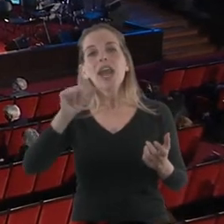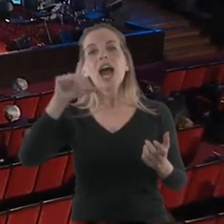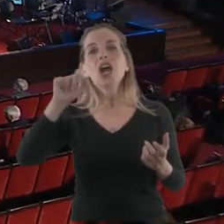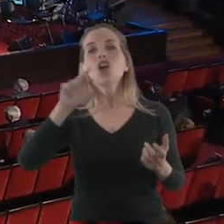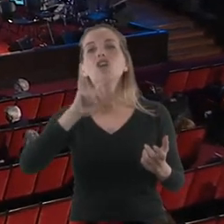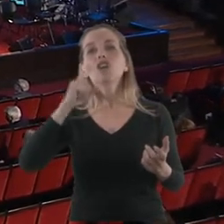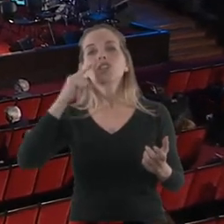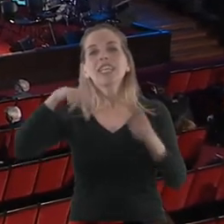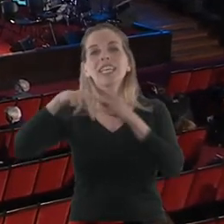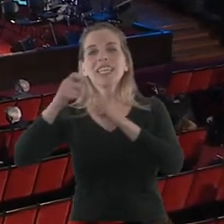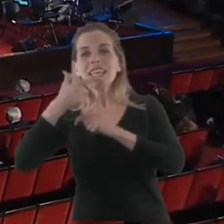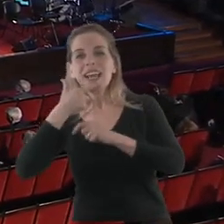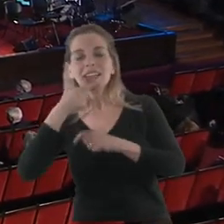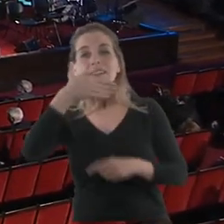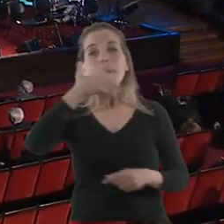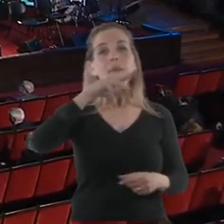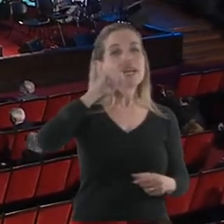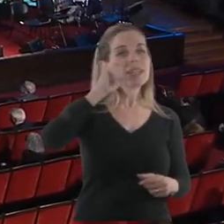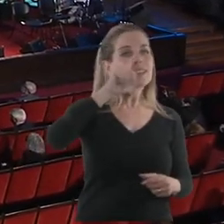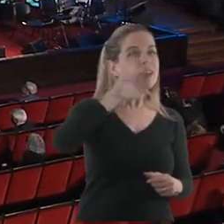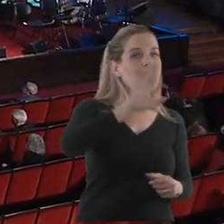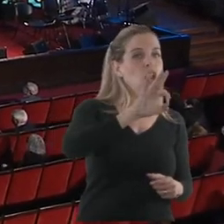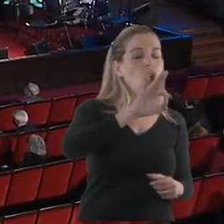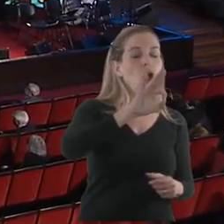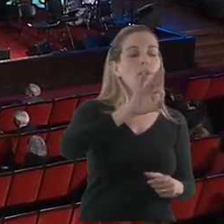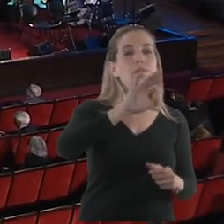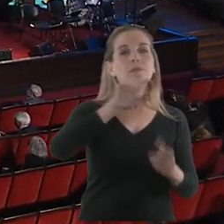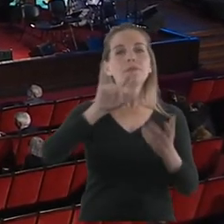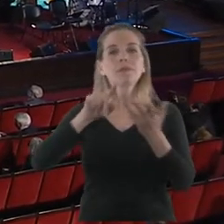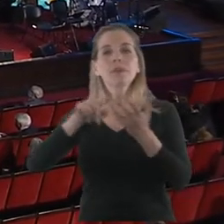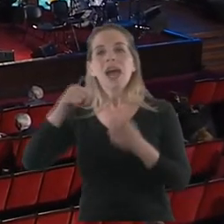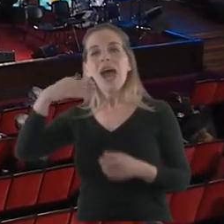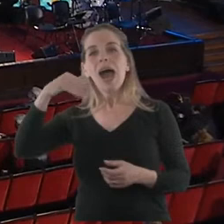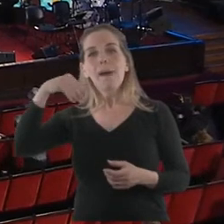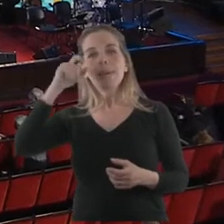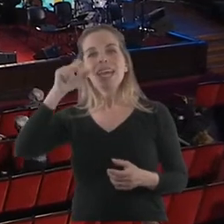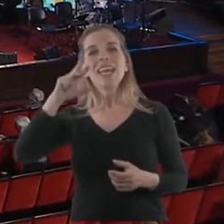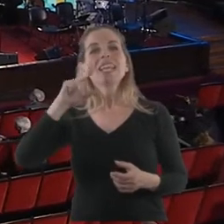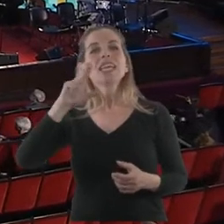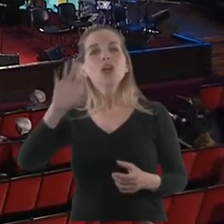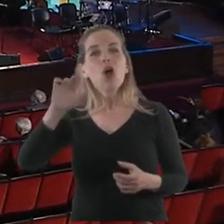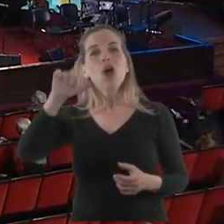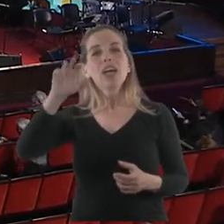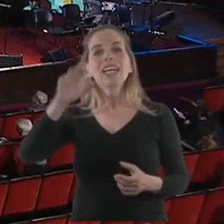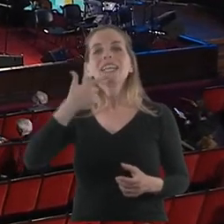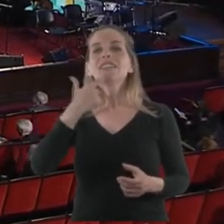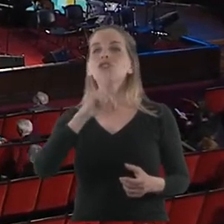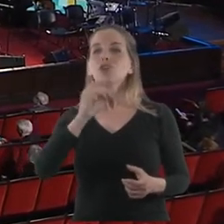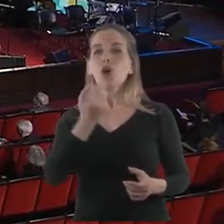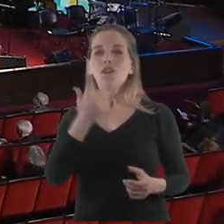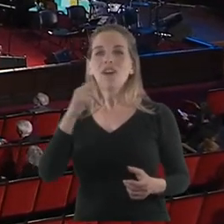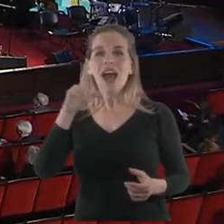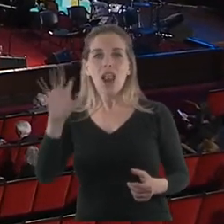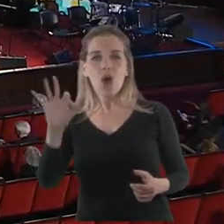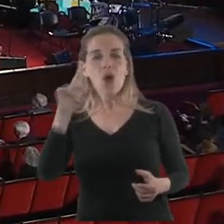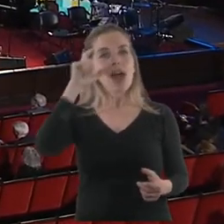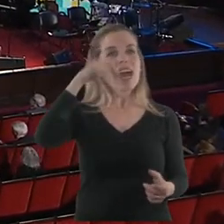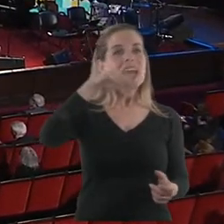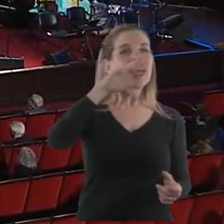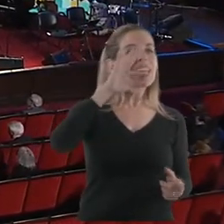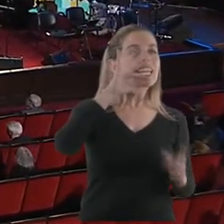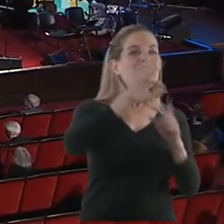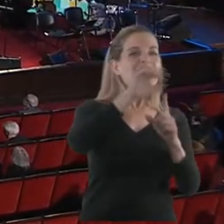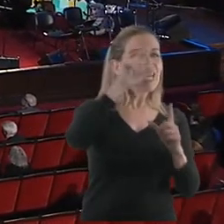Cortiñas, Marcelo Eduardo Criscuolo, Américo Cristófalo, Enrique Cristofani,